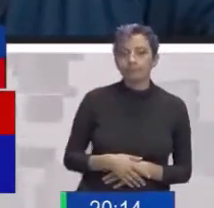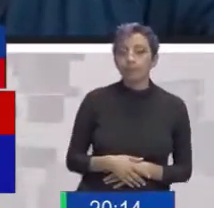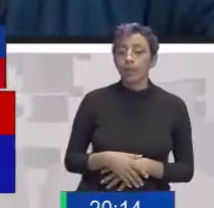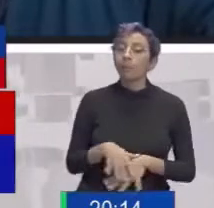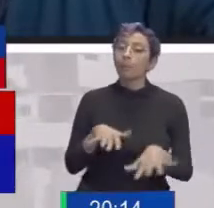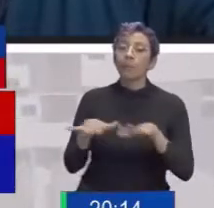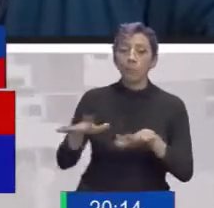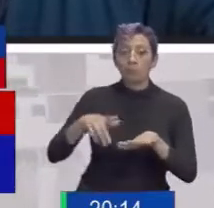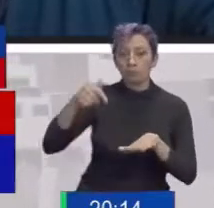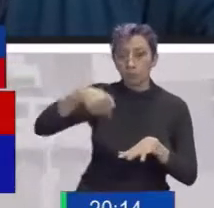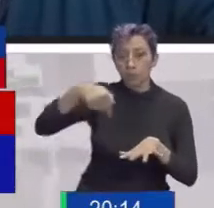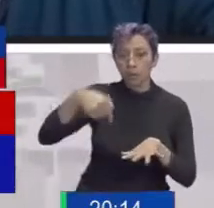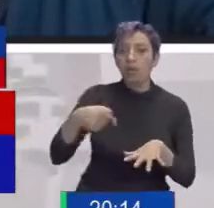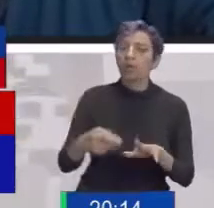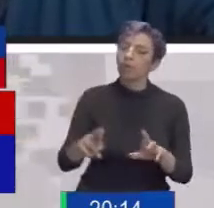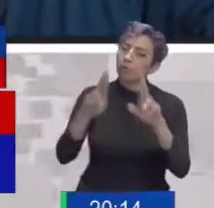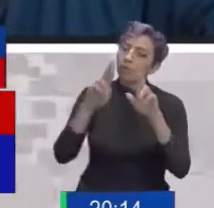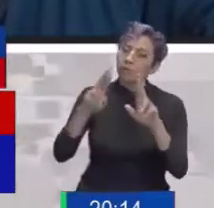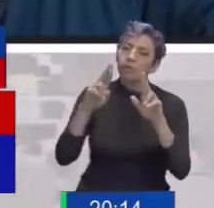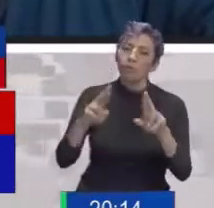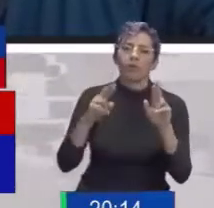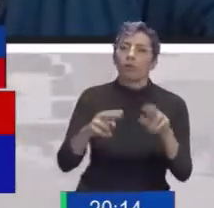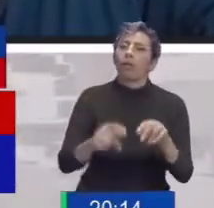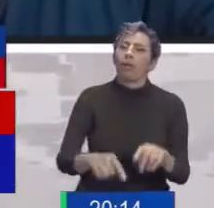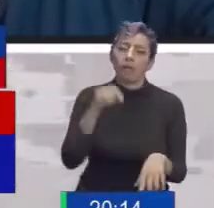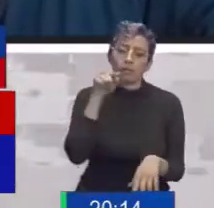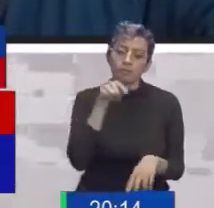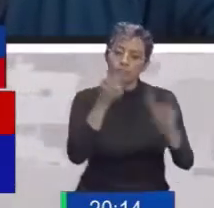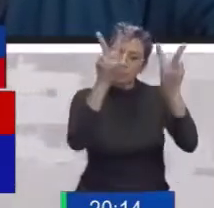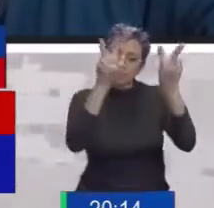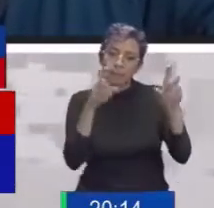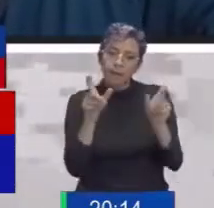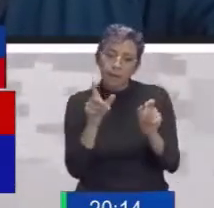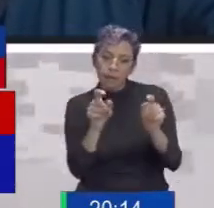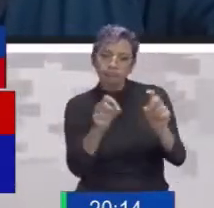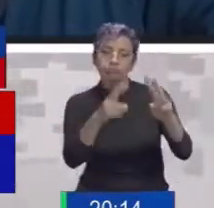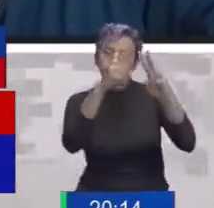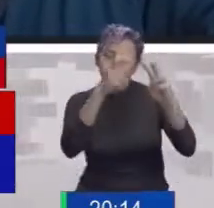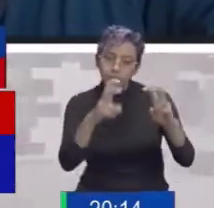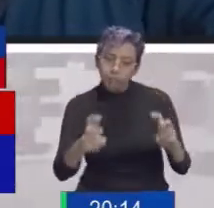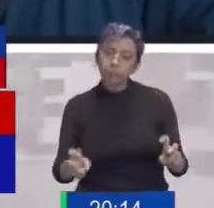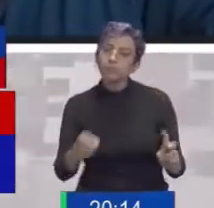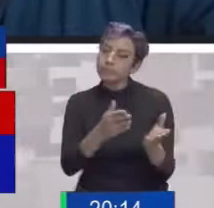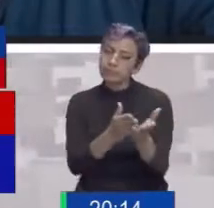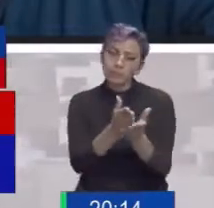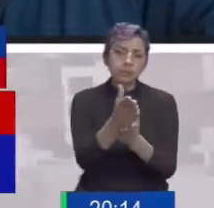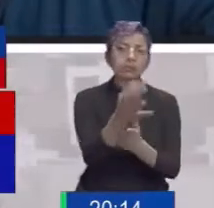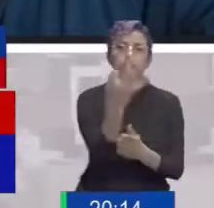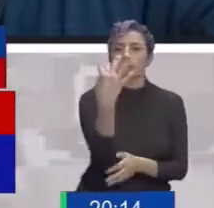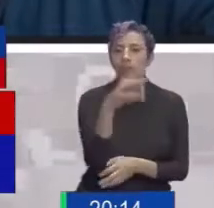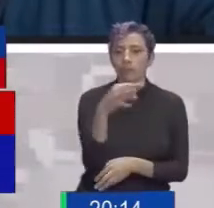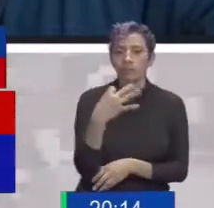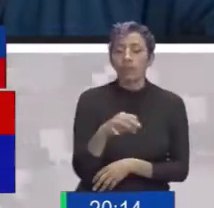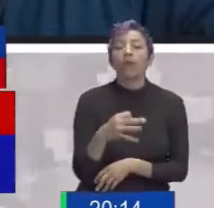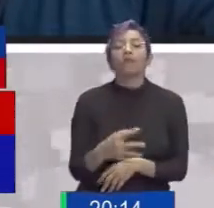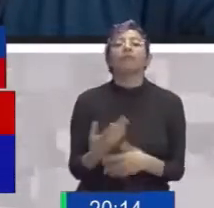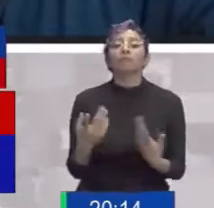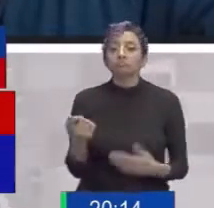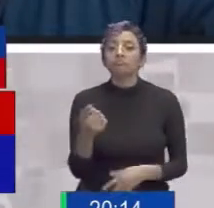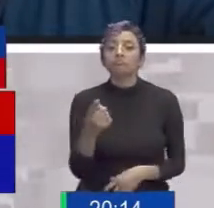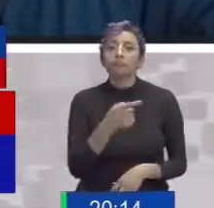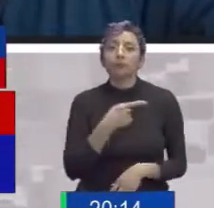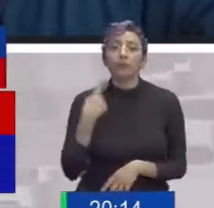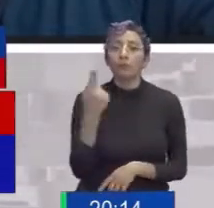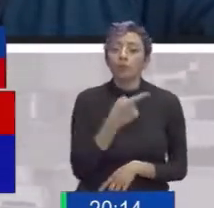investigación en este tipo de enfermedades. Entiendo que ustedes también, bueno, van a hacer y están acompañando la difusión de esta nueva